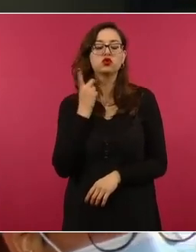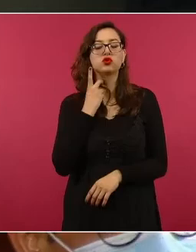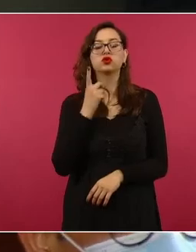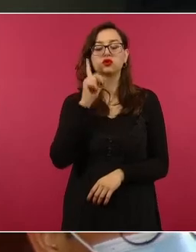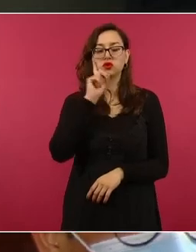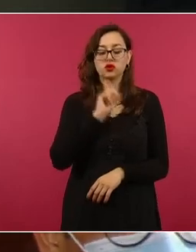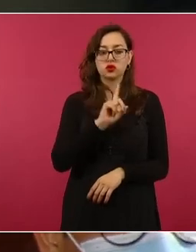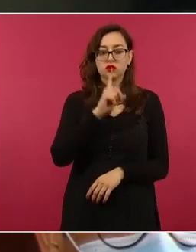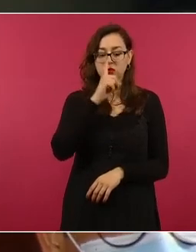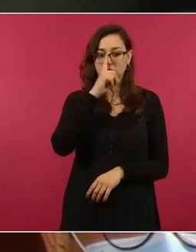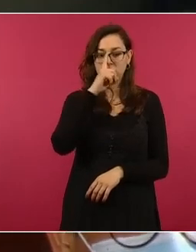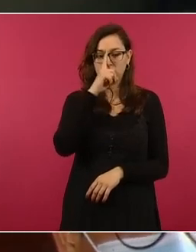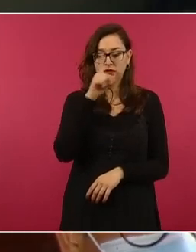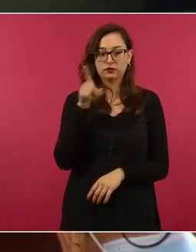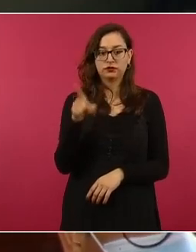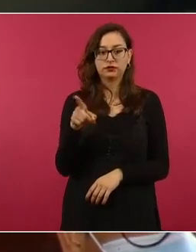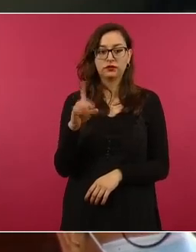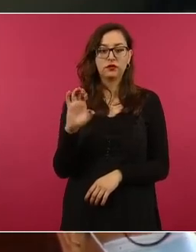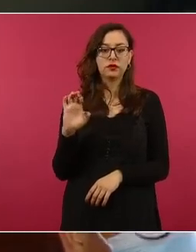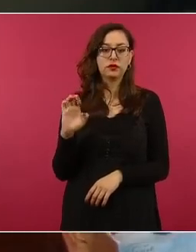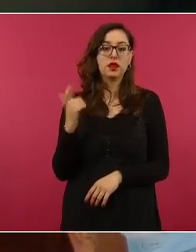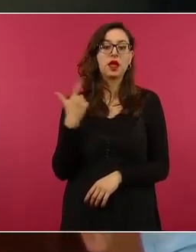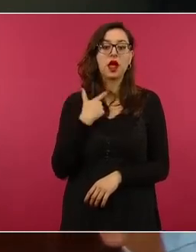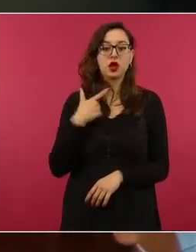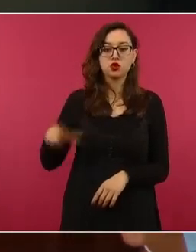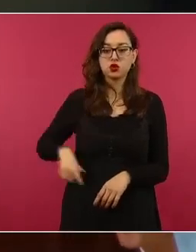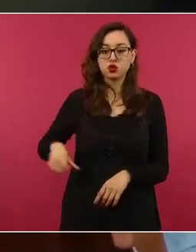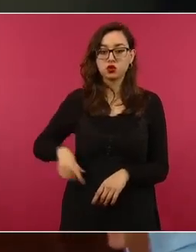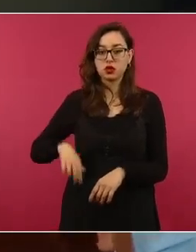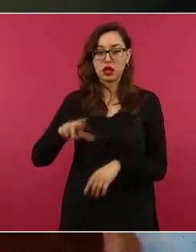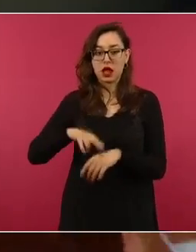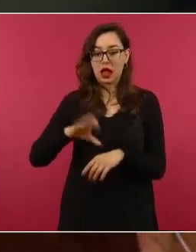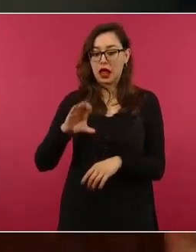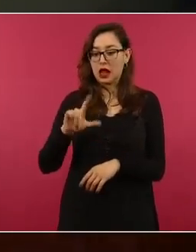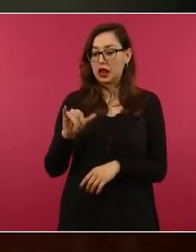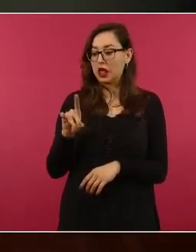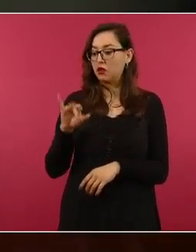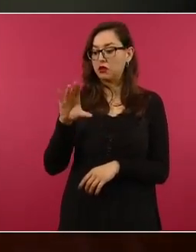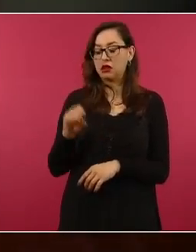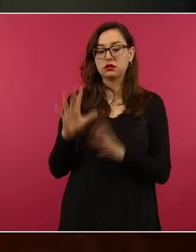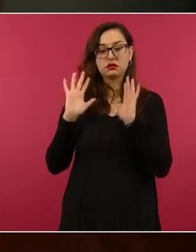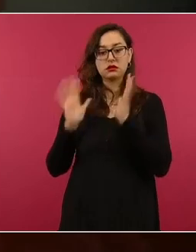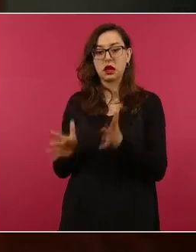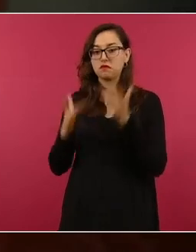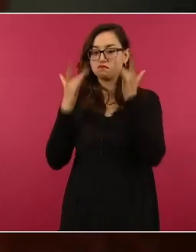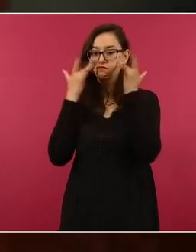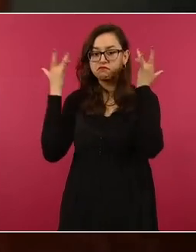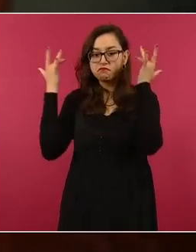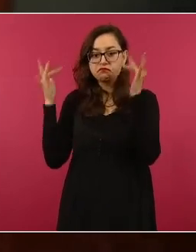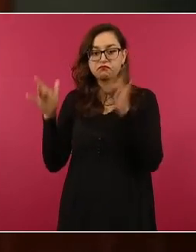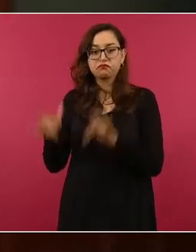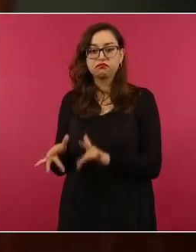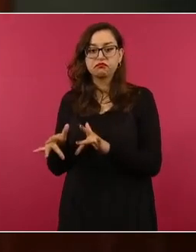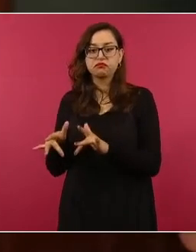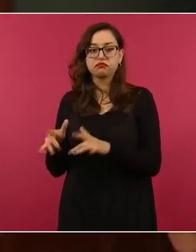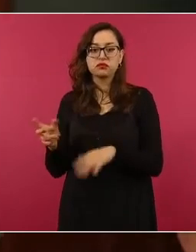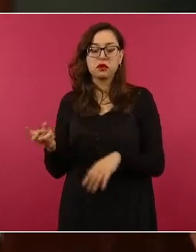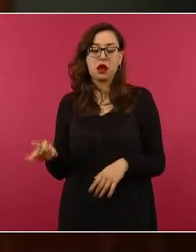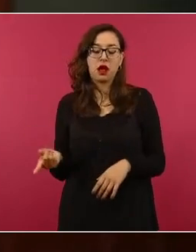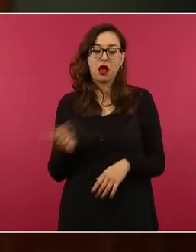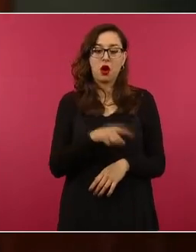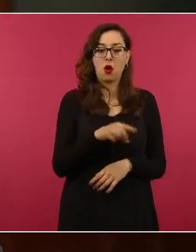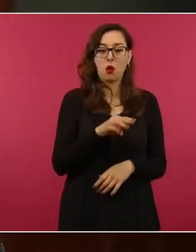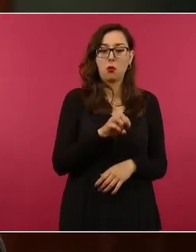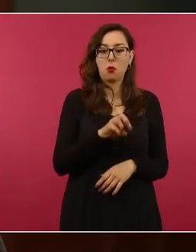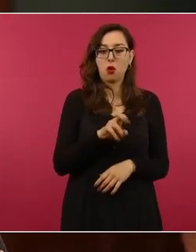con la exgobernadora Claudia Pavlovich, pues se fueron a Morena. Entonces, se quedó sin diputados porque